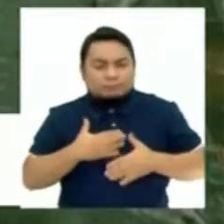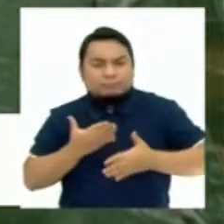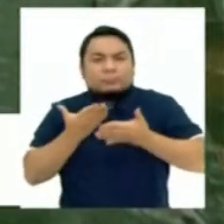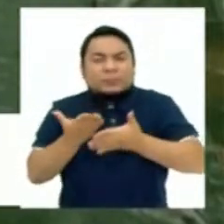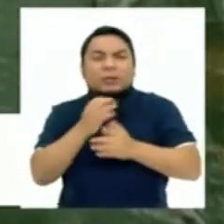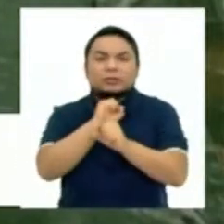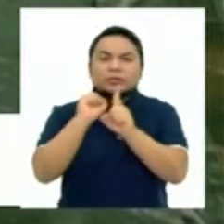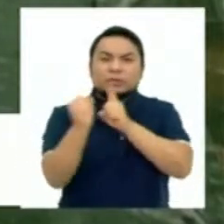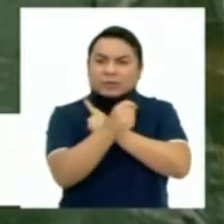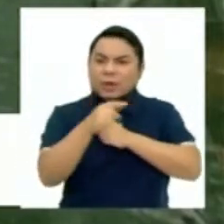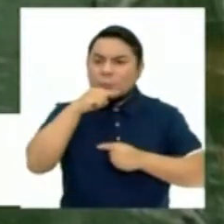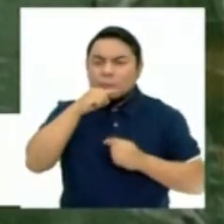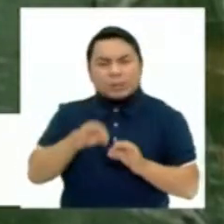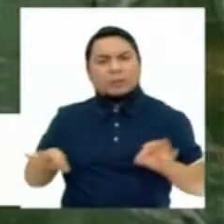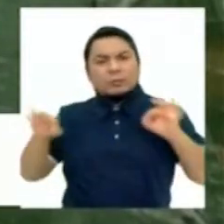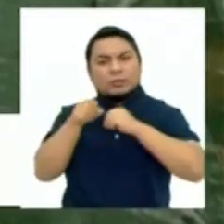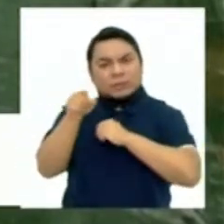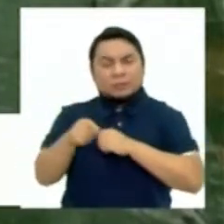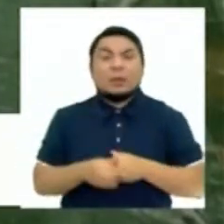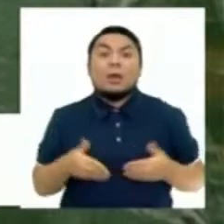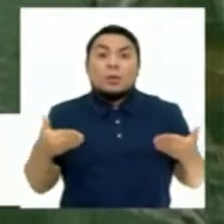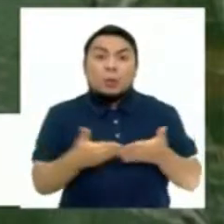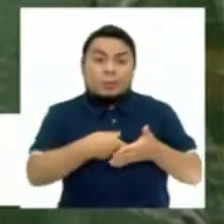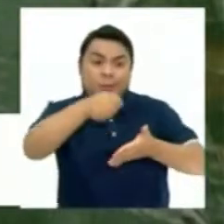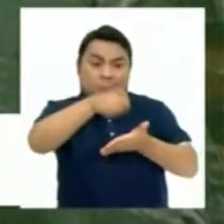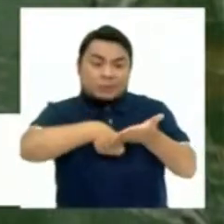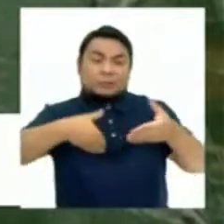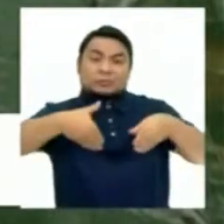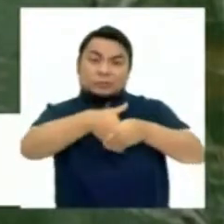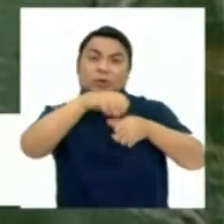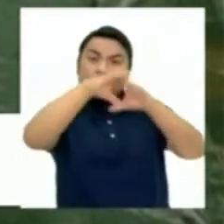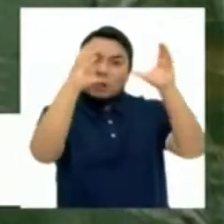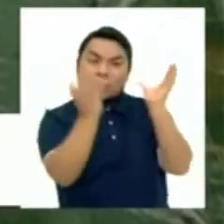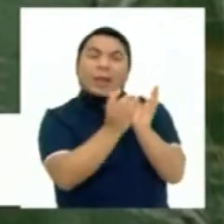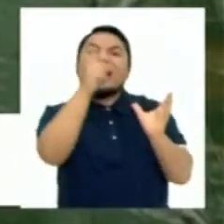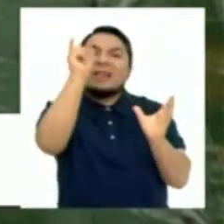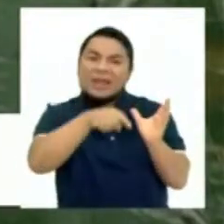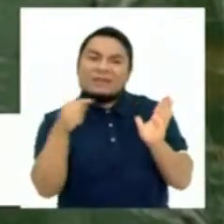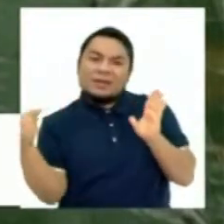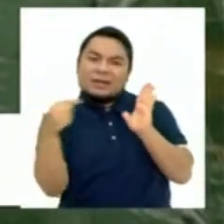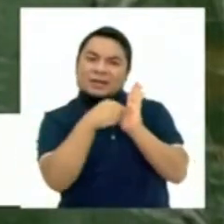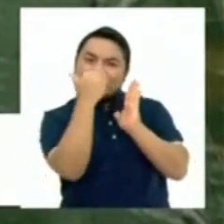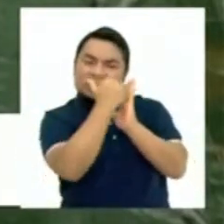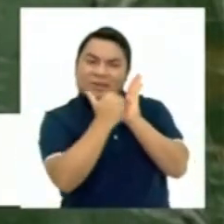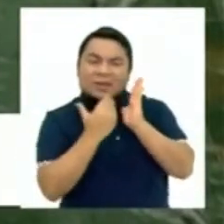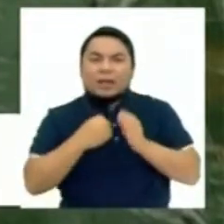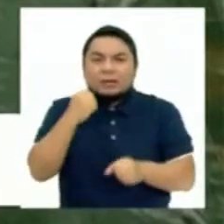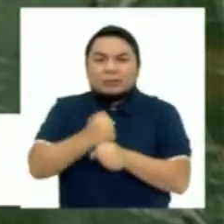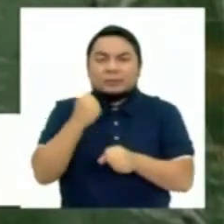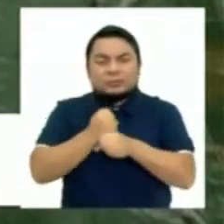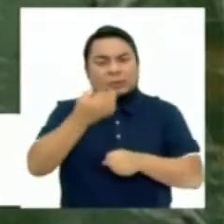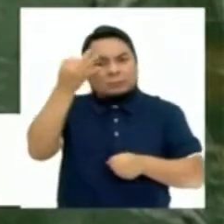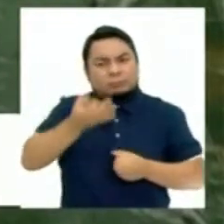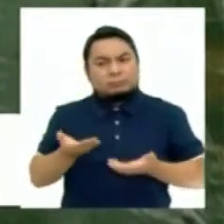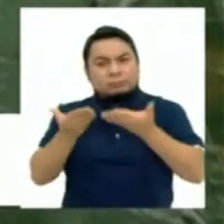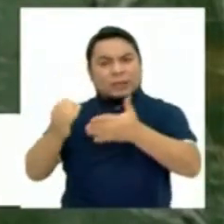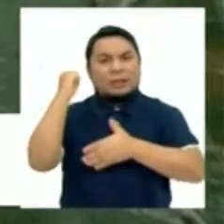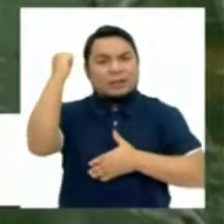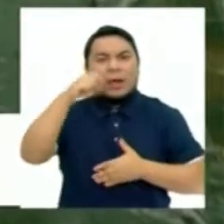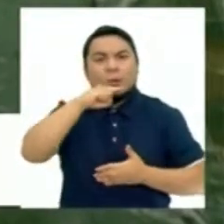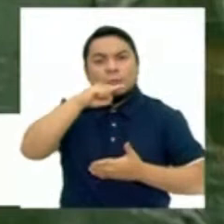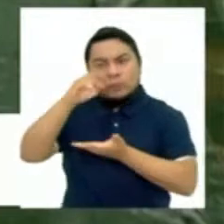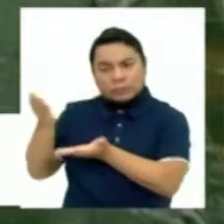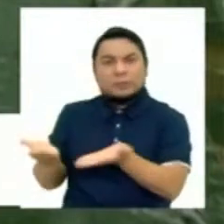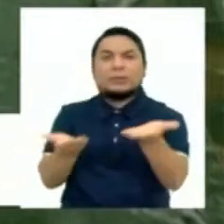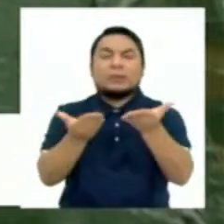nuestras sociedades. El nuevo Pacto Social Global debe dar un salto adelante en el ejercicio efectivo de los derechos de la